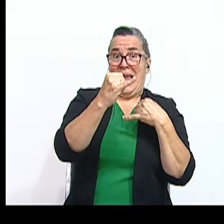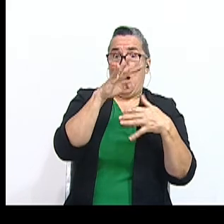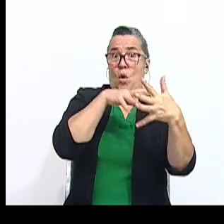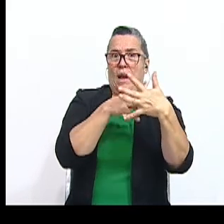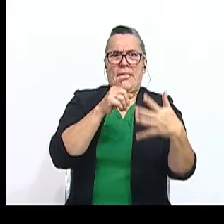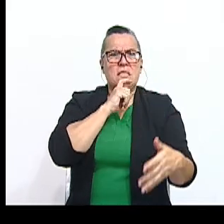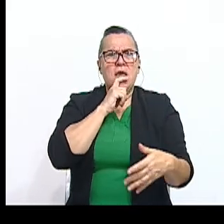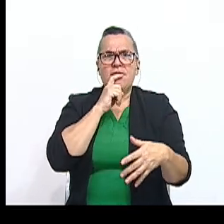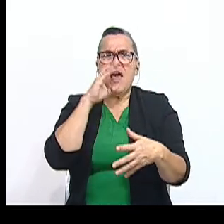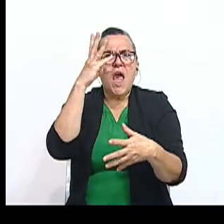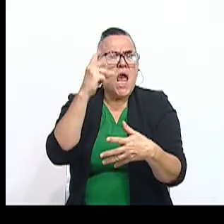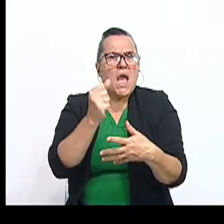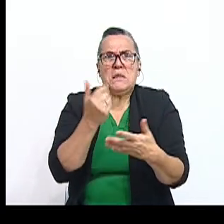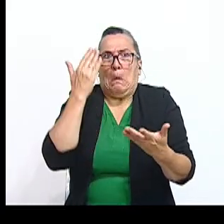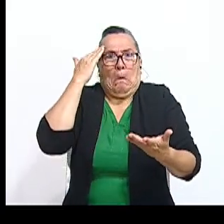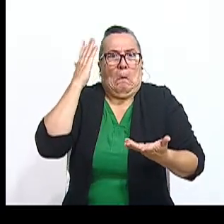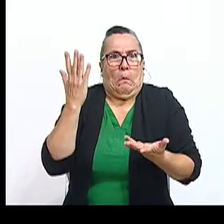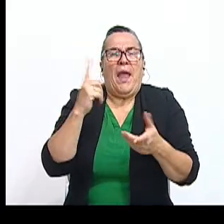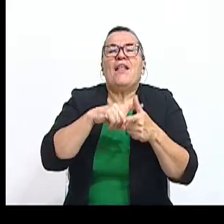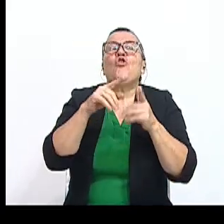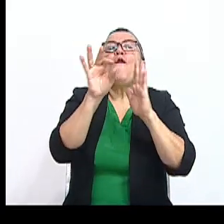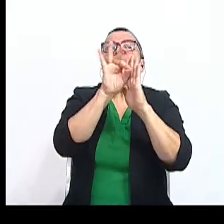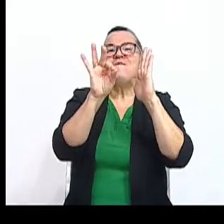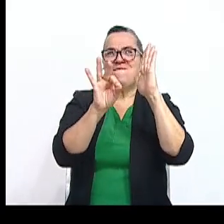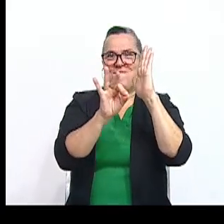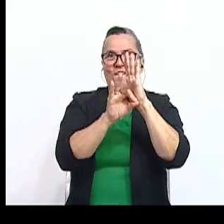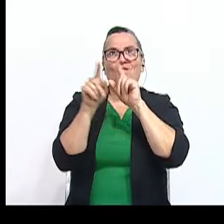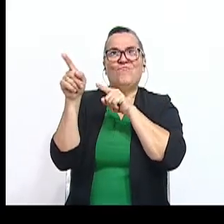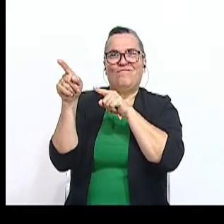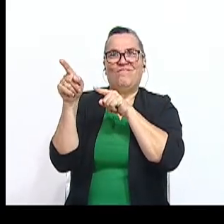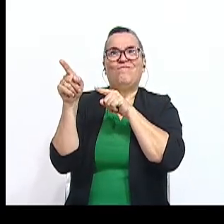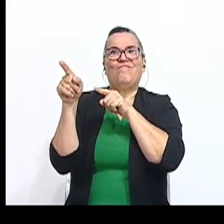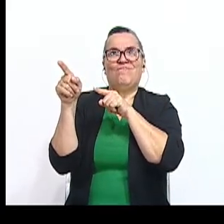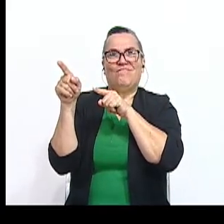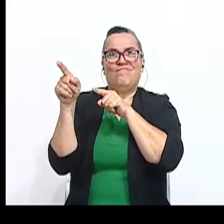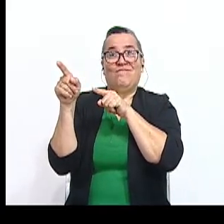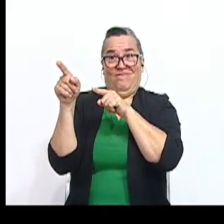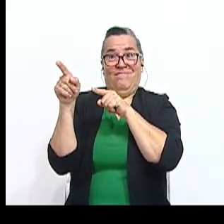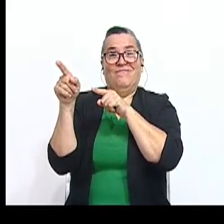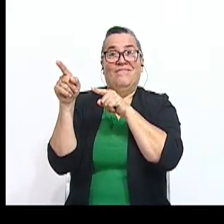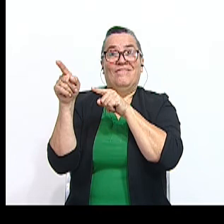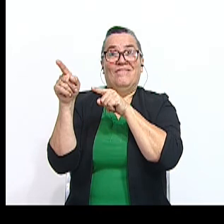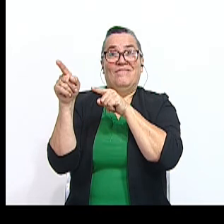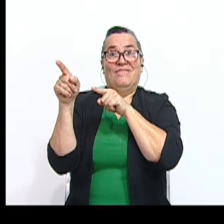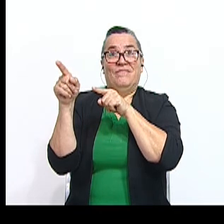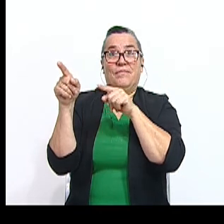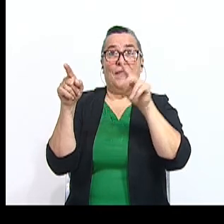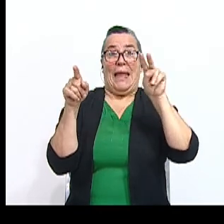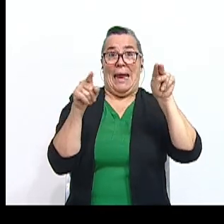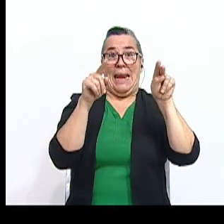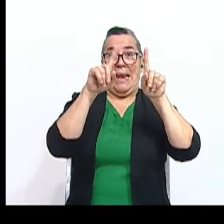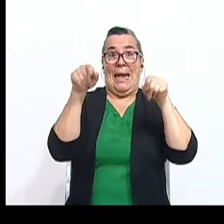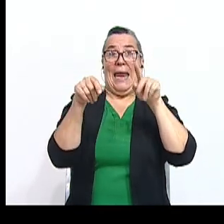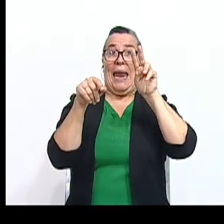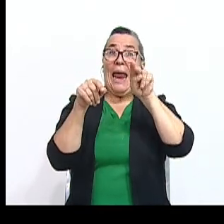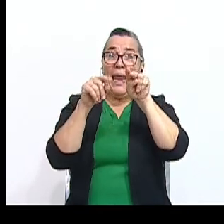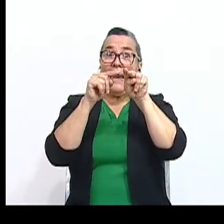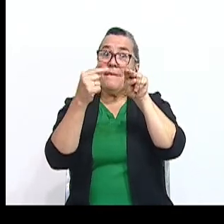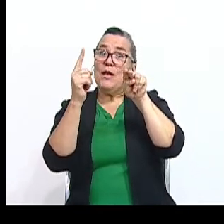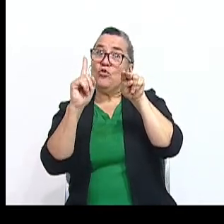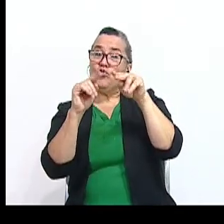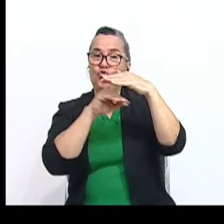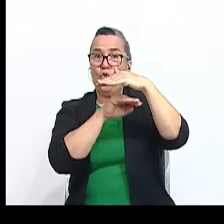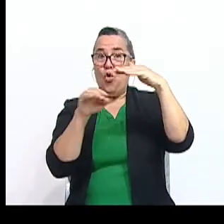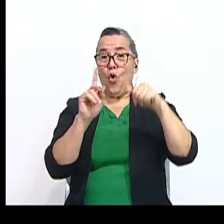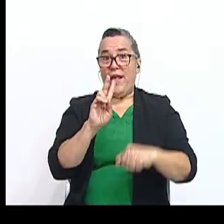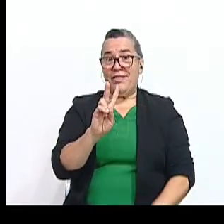difícil contarlos. Entonces existe una fórmula que es n por n-1 dividido